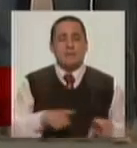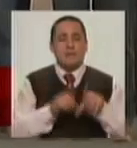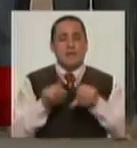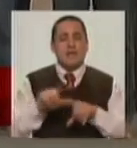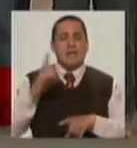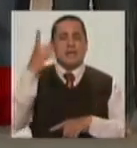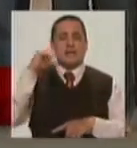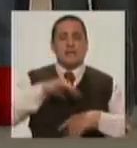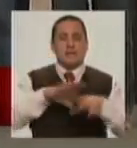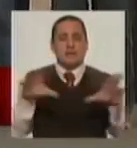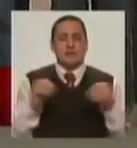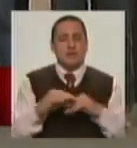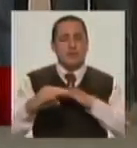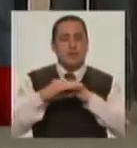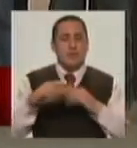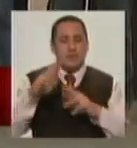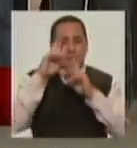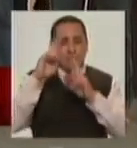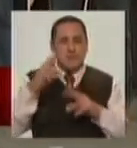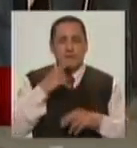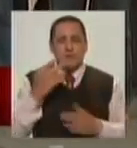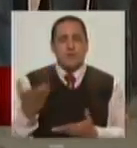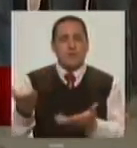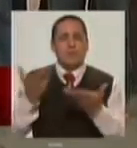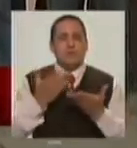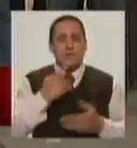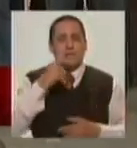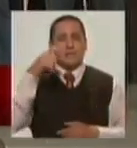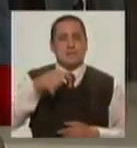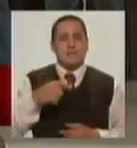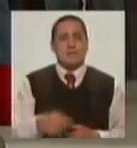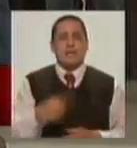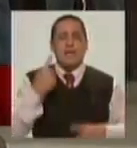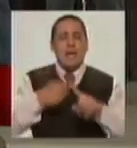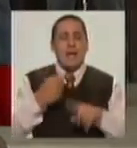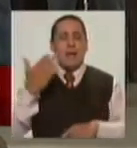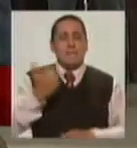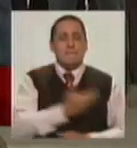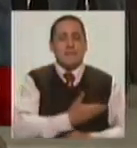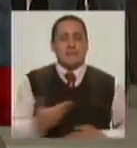de la democracia en el país. Recibamos como se merece al excelentísimo presidente de la República.